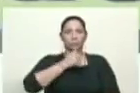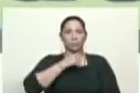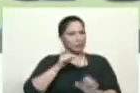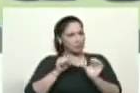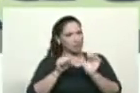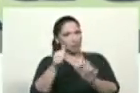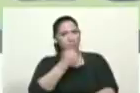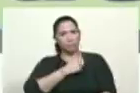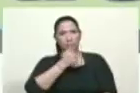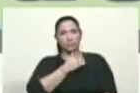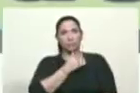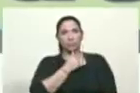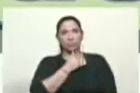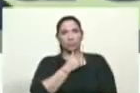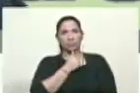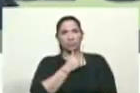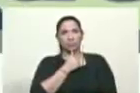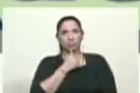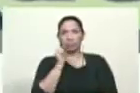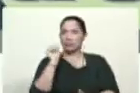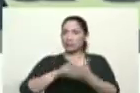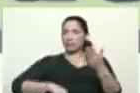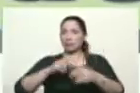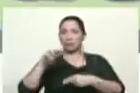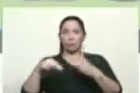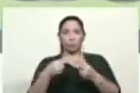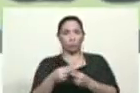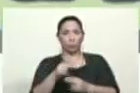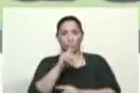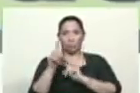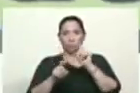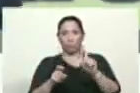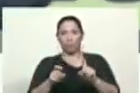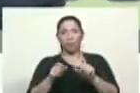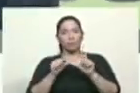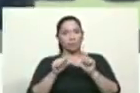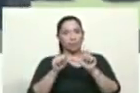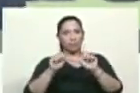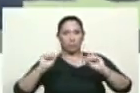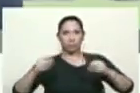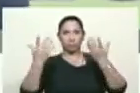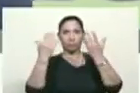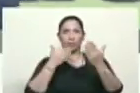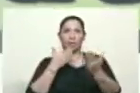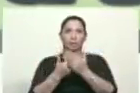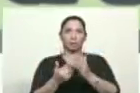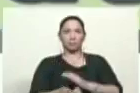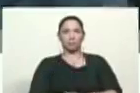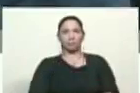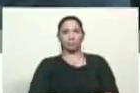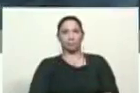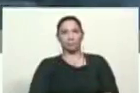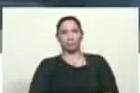seguiremos resistiendo y sin ninguna duda, seguiremos venciendo. Muchas gracias.